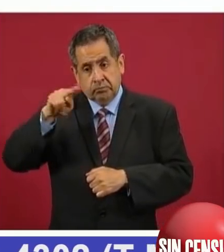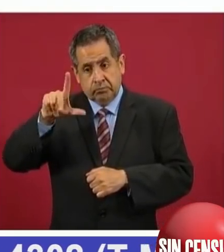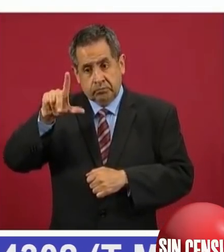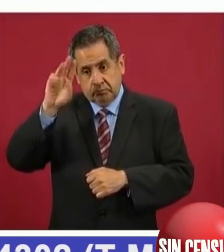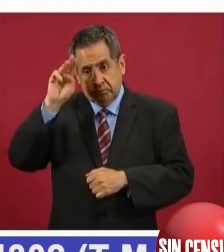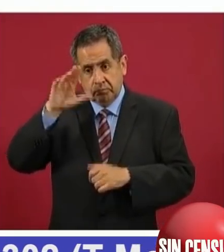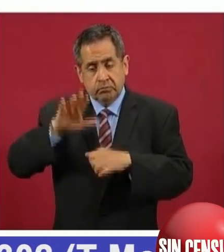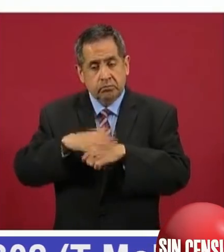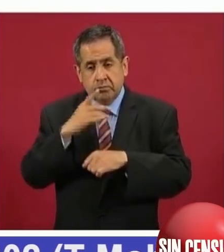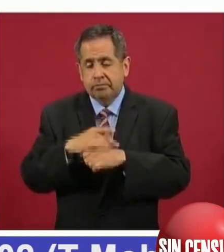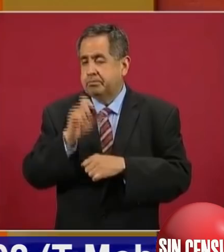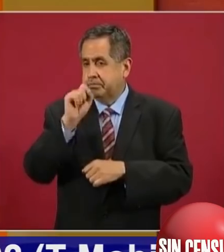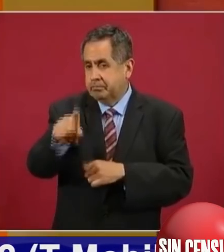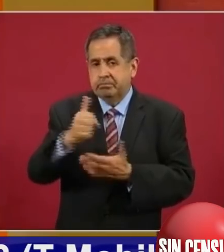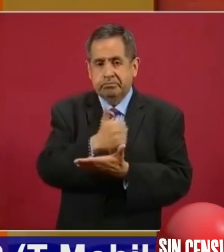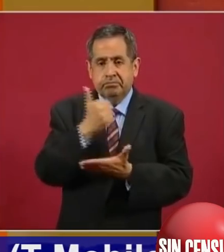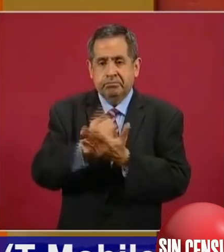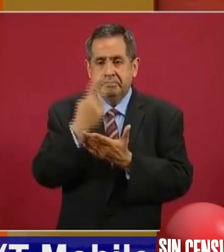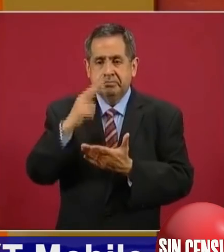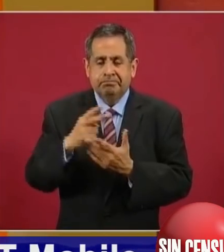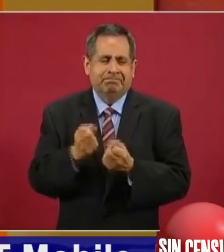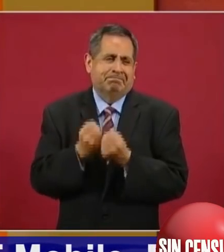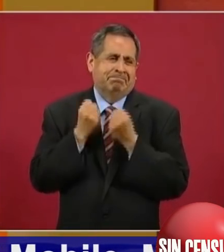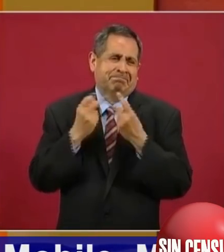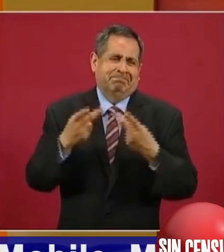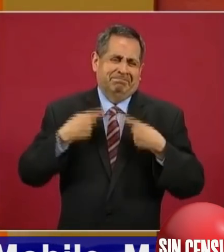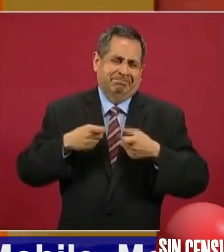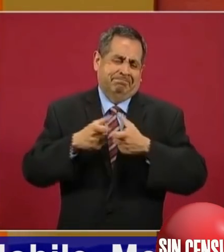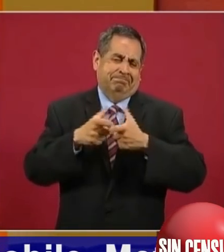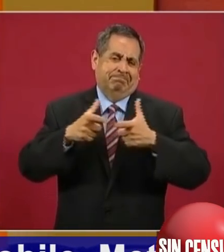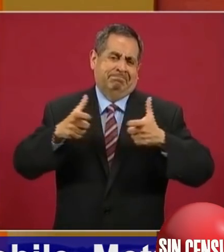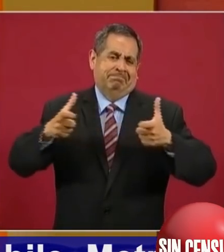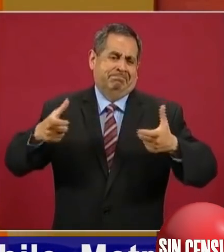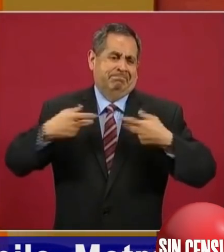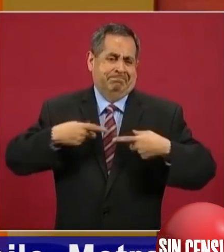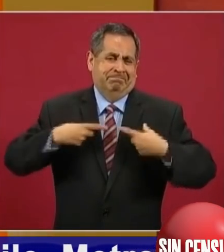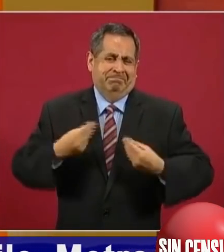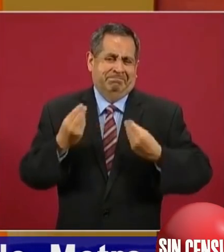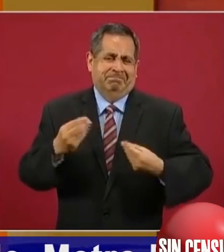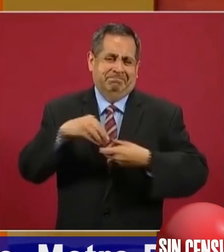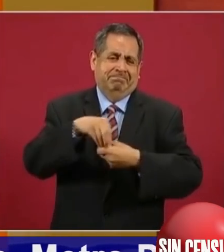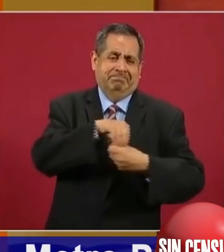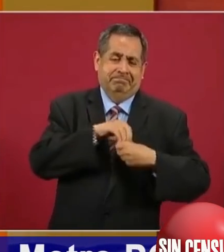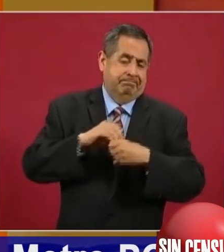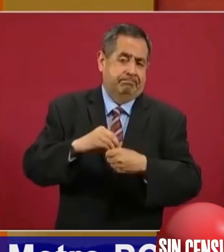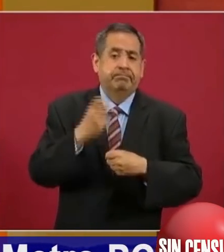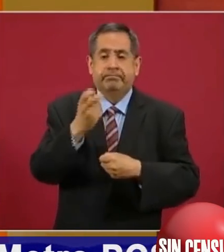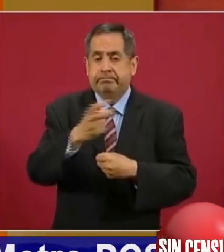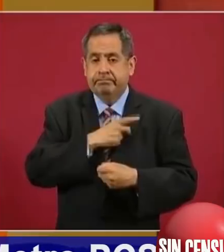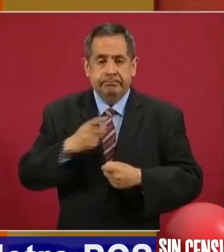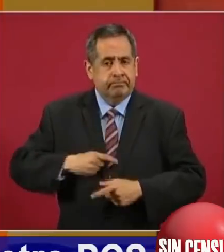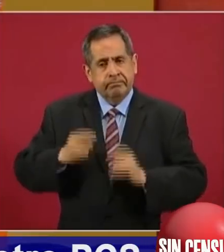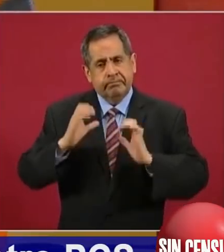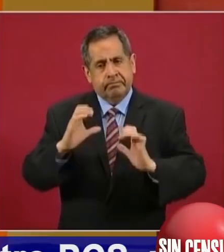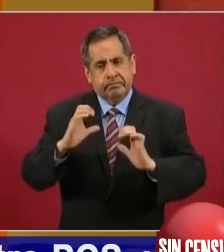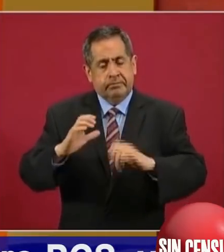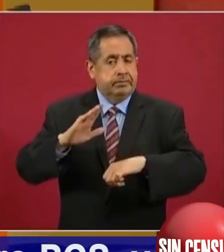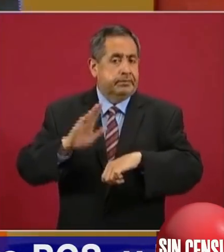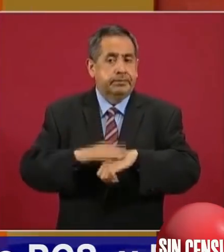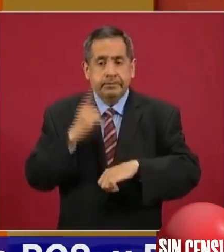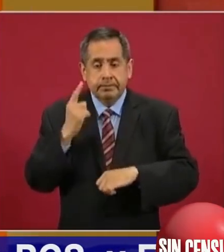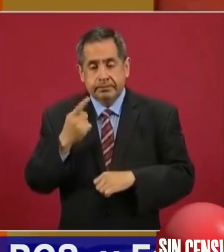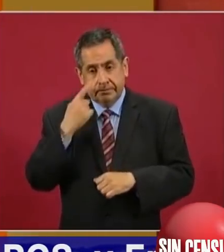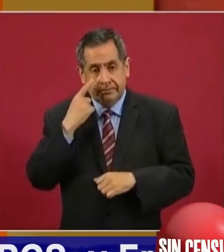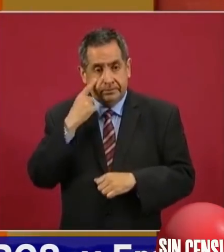que mencioné a la Ciudad de México, donde hay poblaciones grandes, zonas urbanas grandes, hay que tener especial cuidado porque